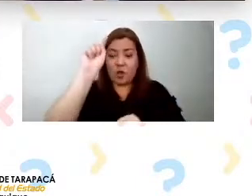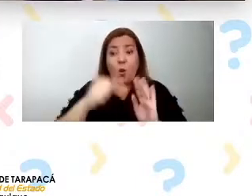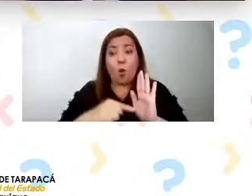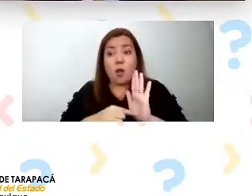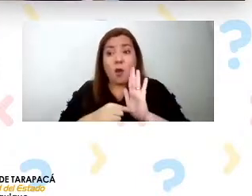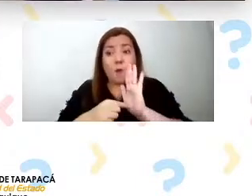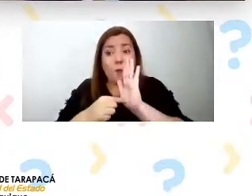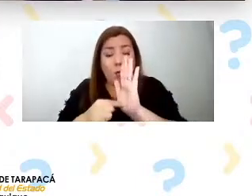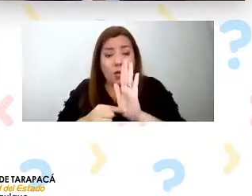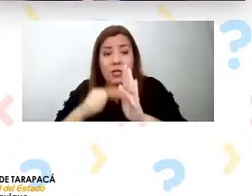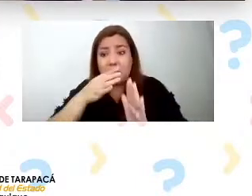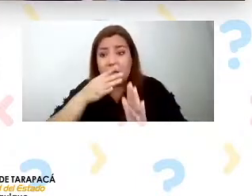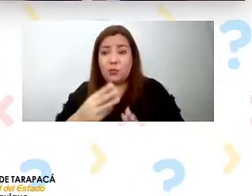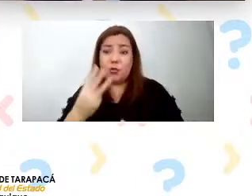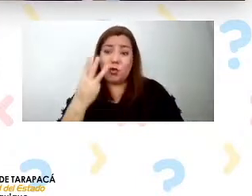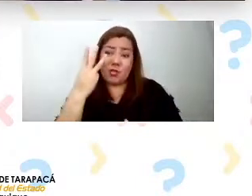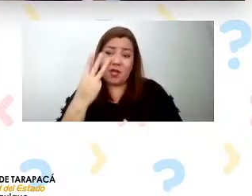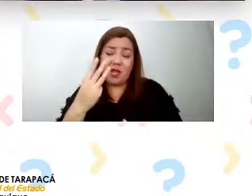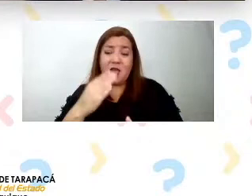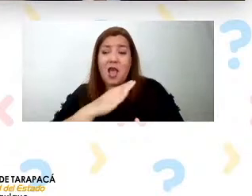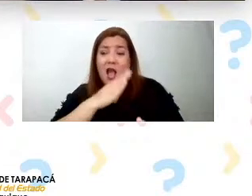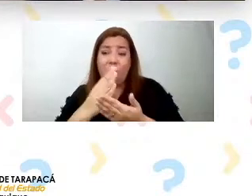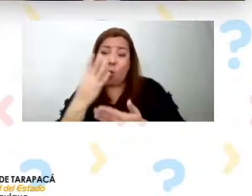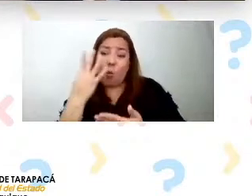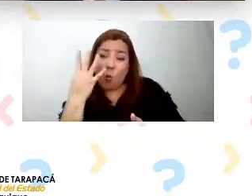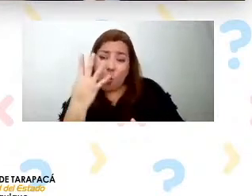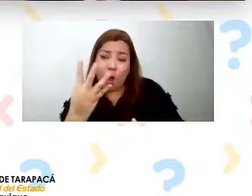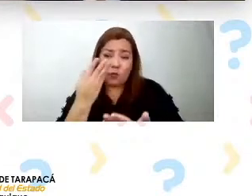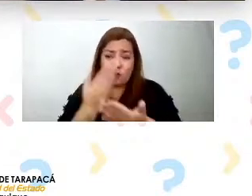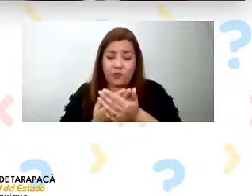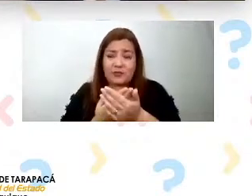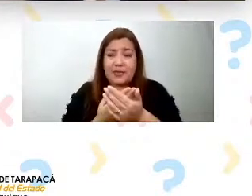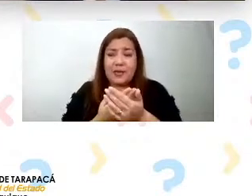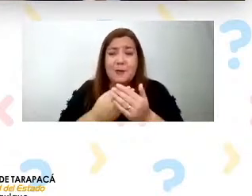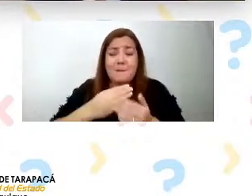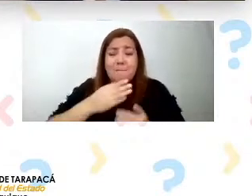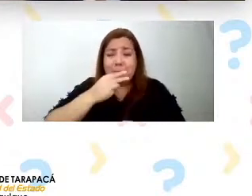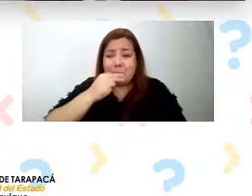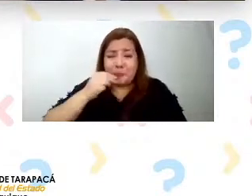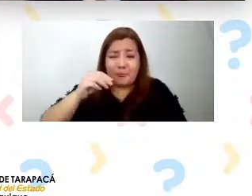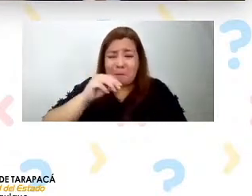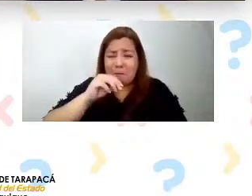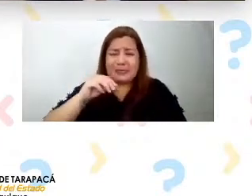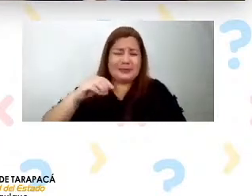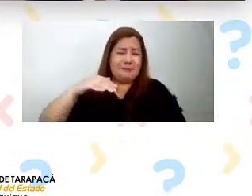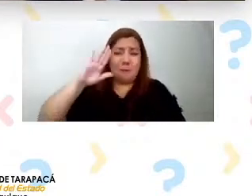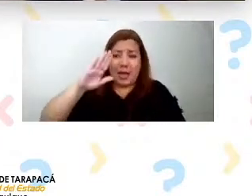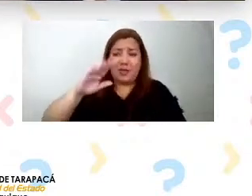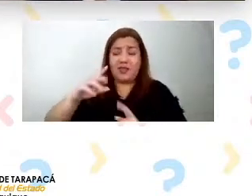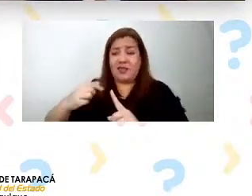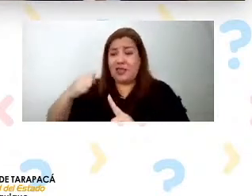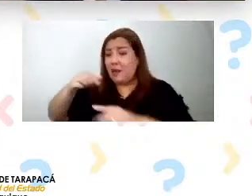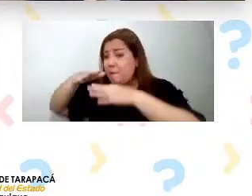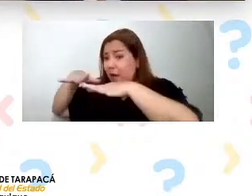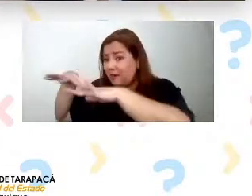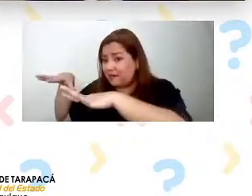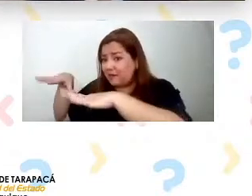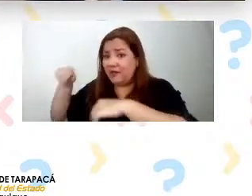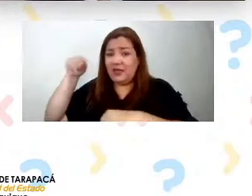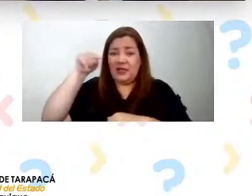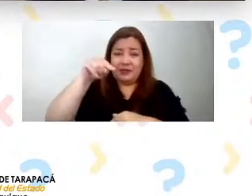a 4 veces más saladas que el agua de mar. Es decir, son aguas que están muy, muy,